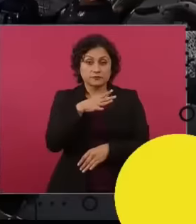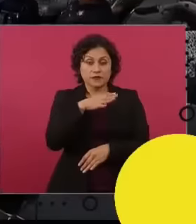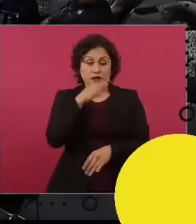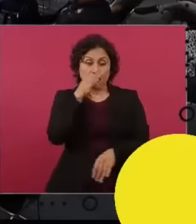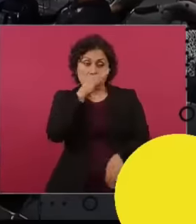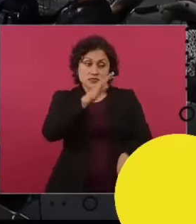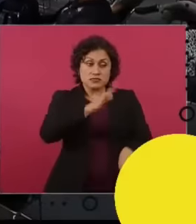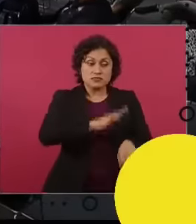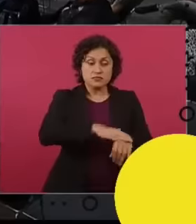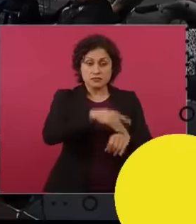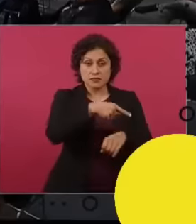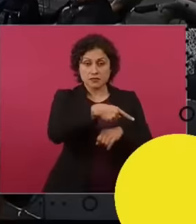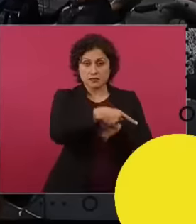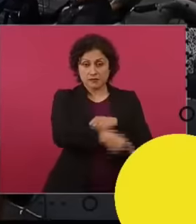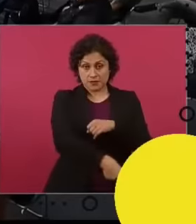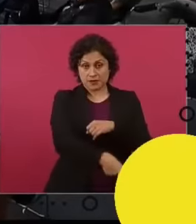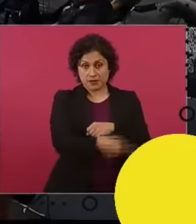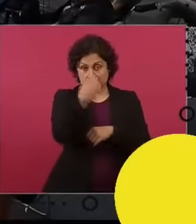para la gobernadora,